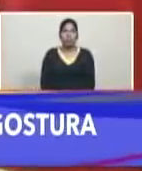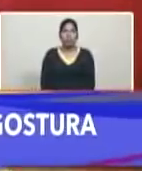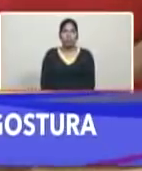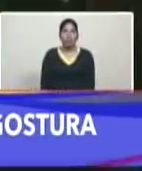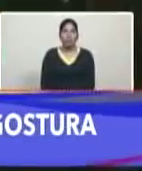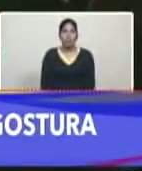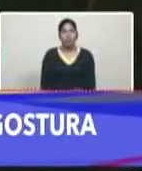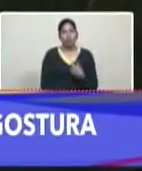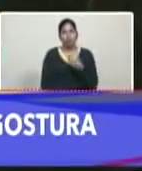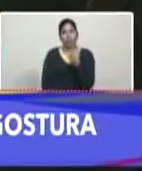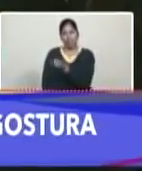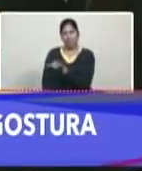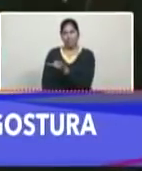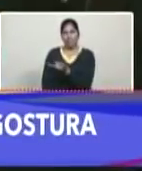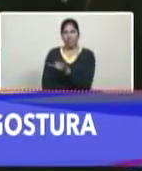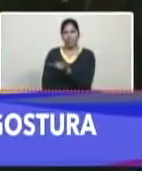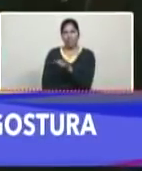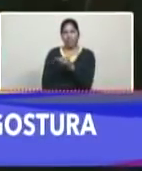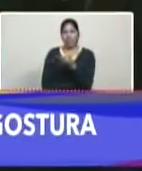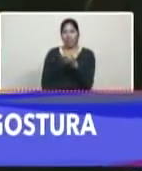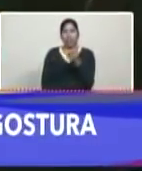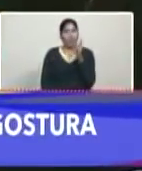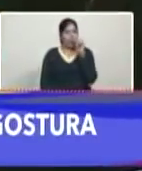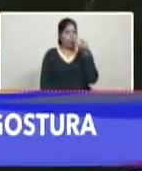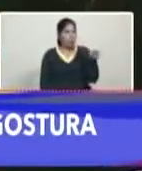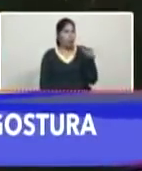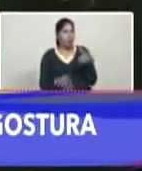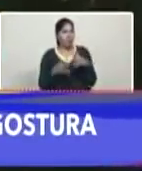Y yo le decía al periodista estadounidense,